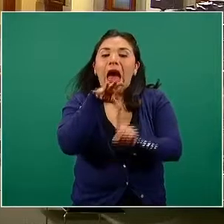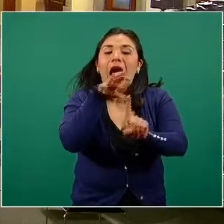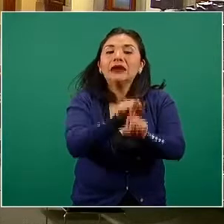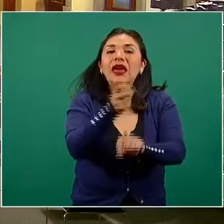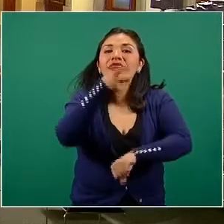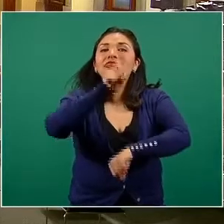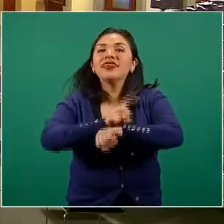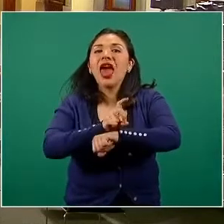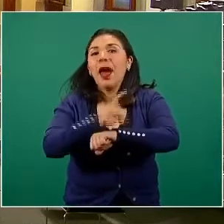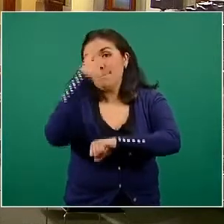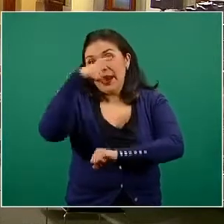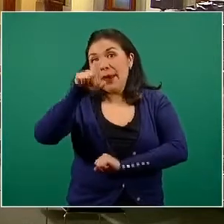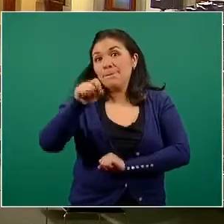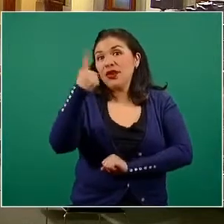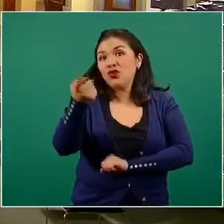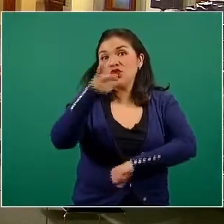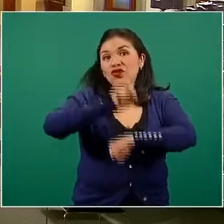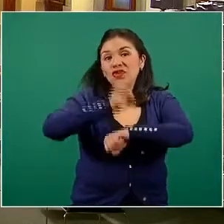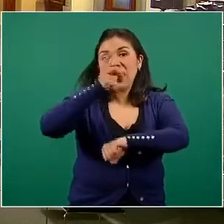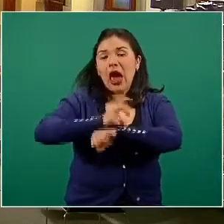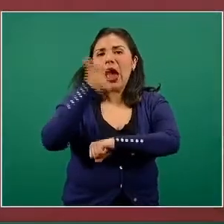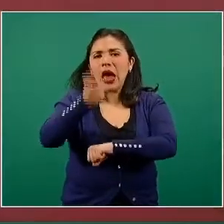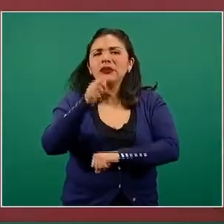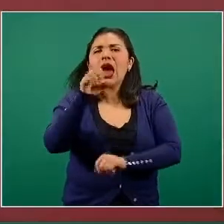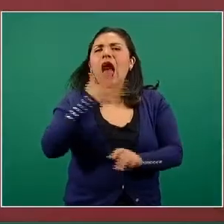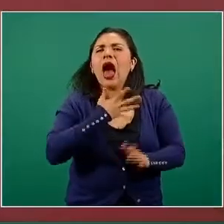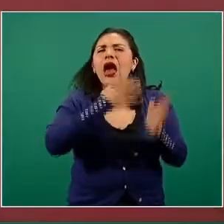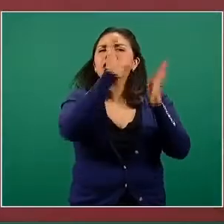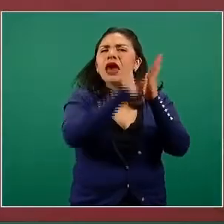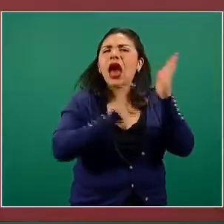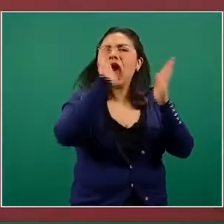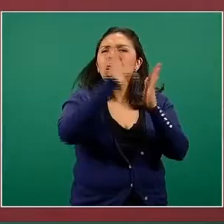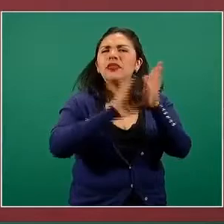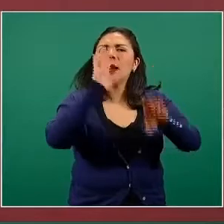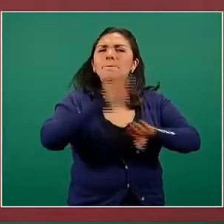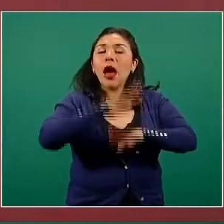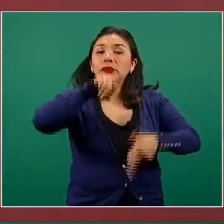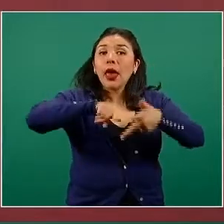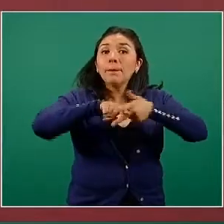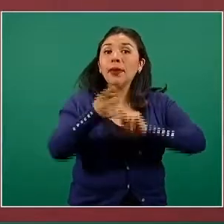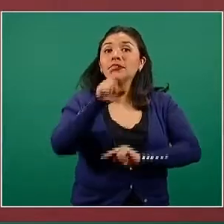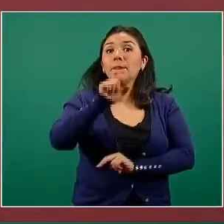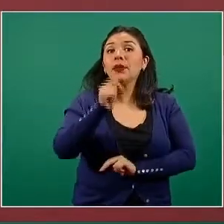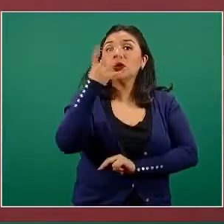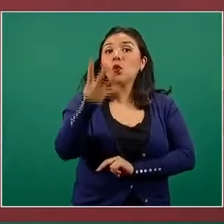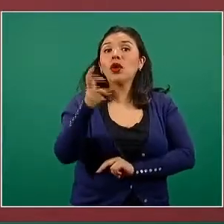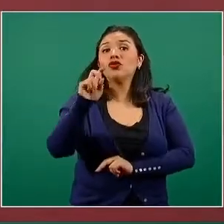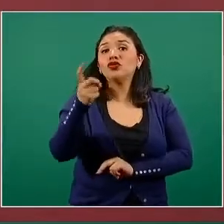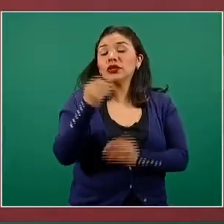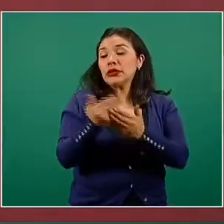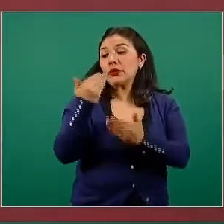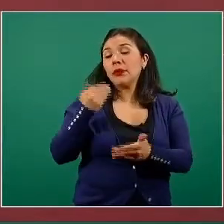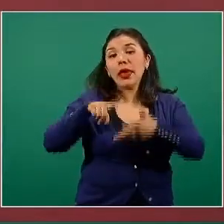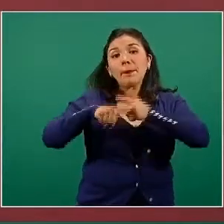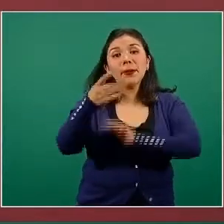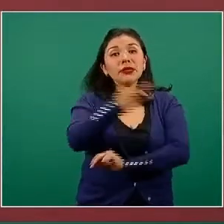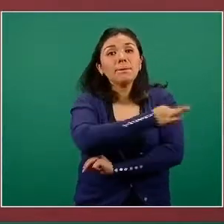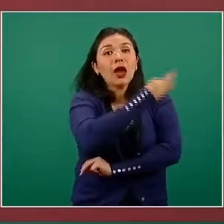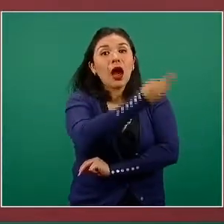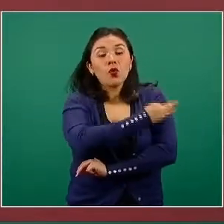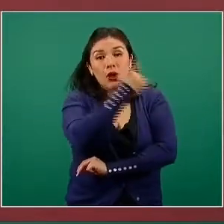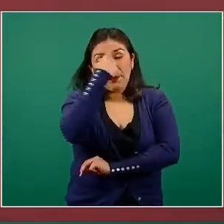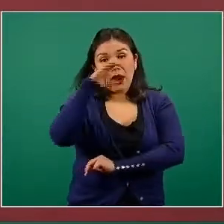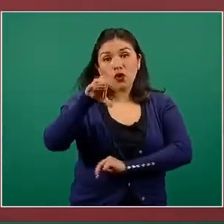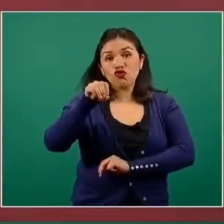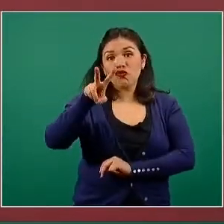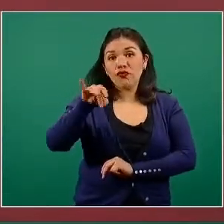la segunda dosis, ya que esto ha estado distribuido en un calendario amplio desde el 24 de diciembre, cuando empezó la vacunación COVID,